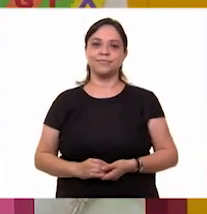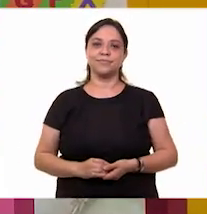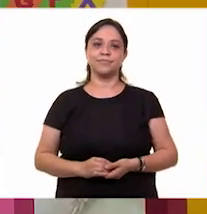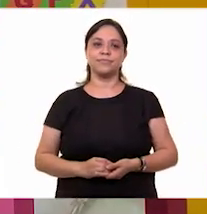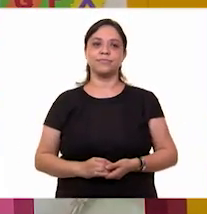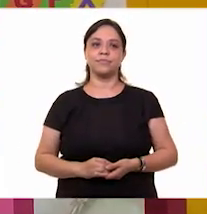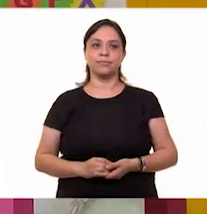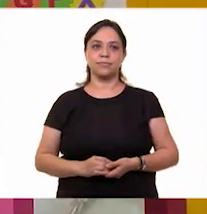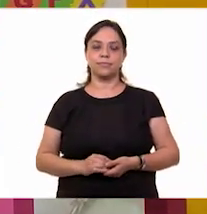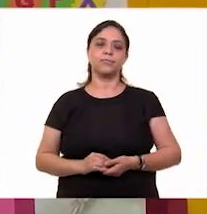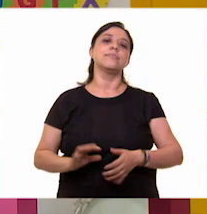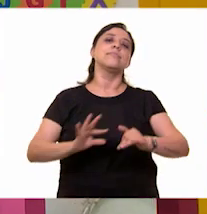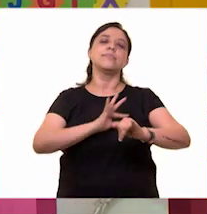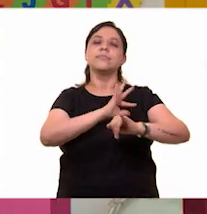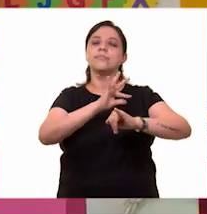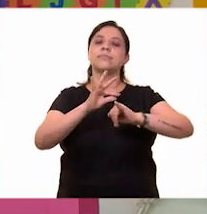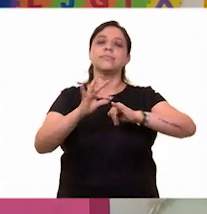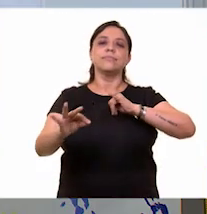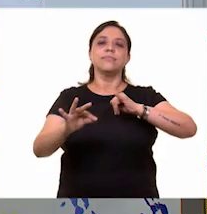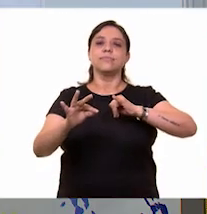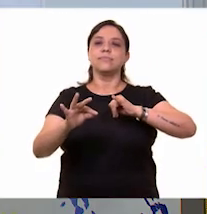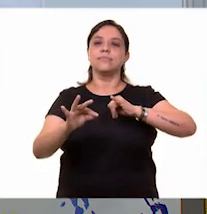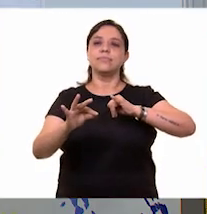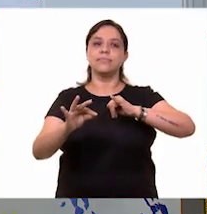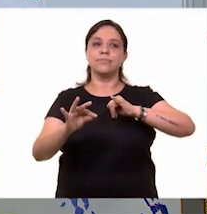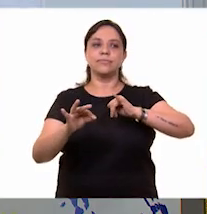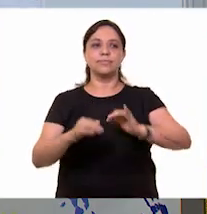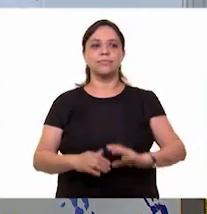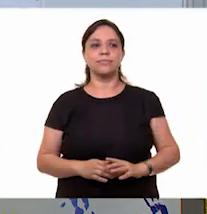Y finalmente...